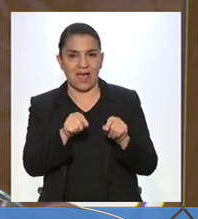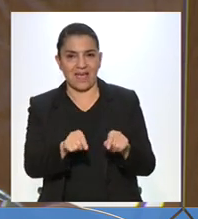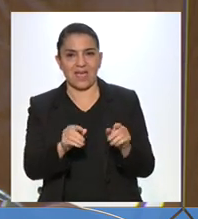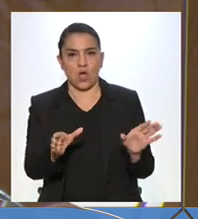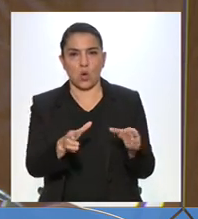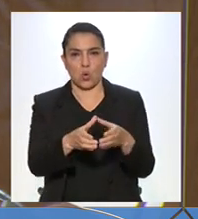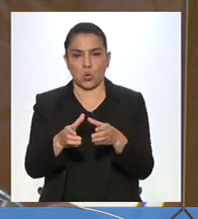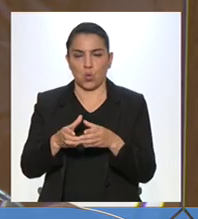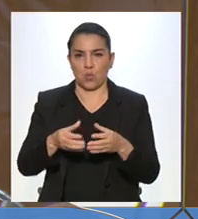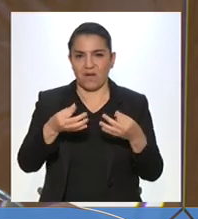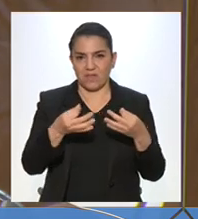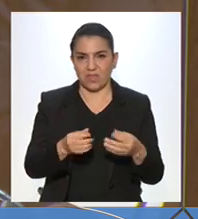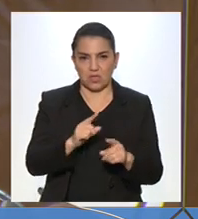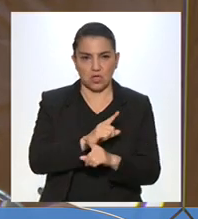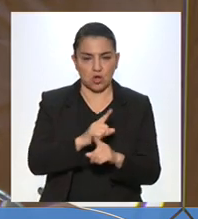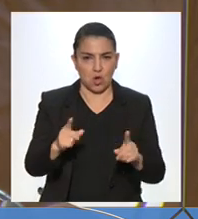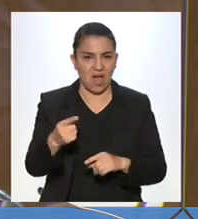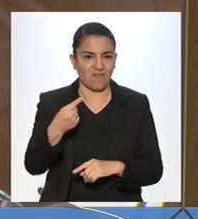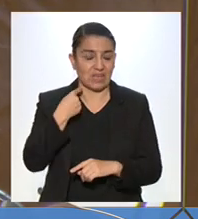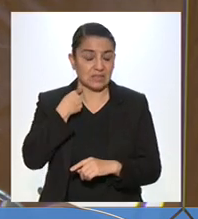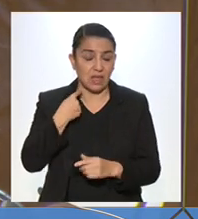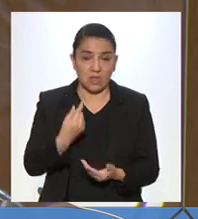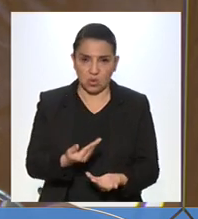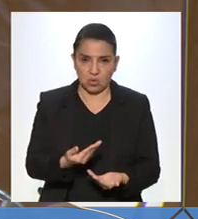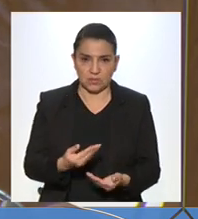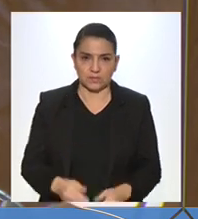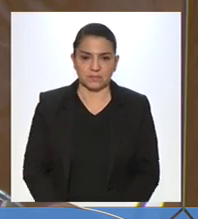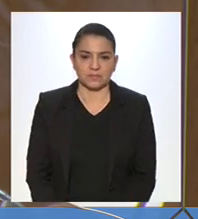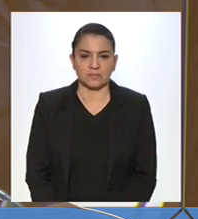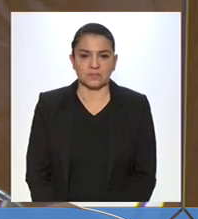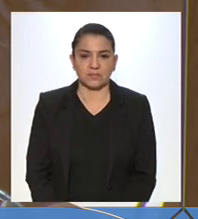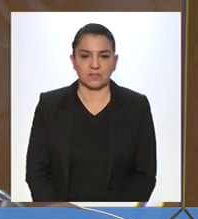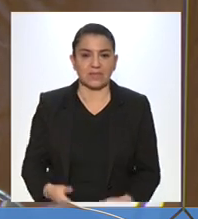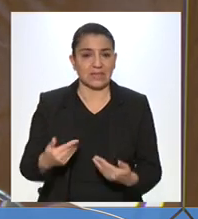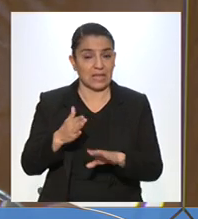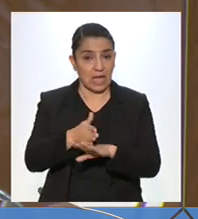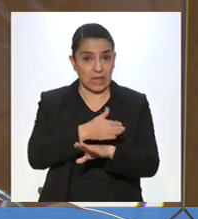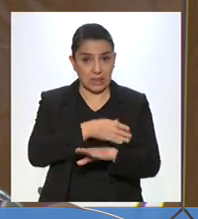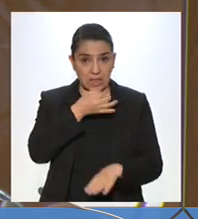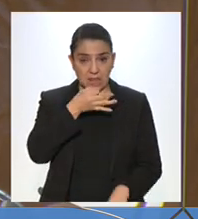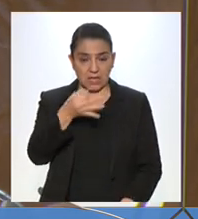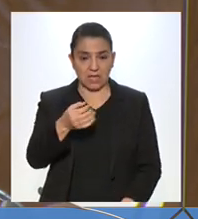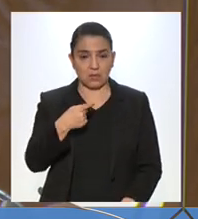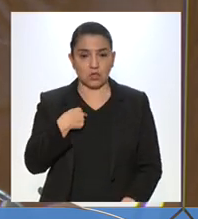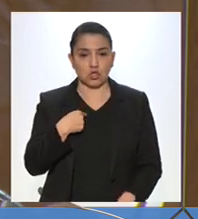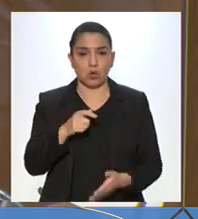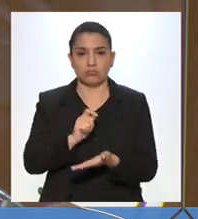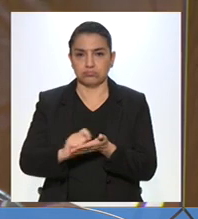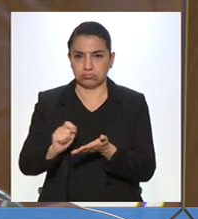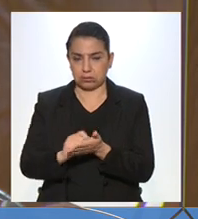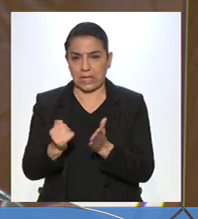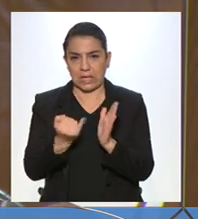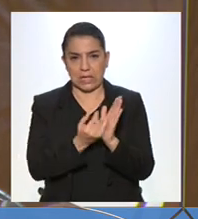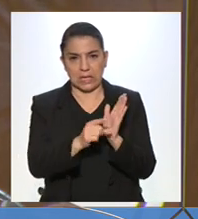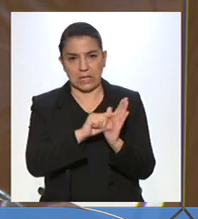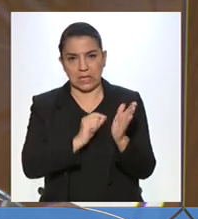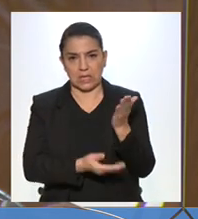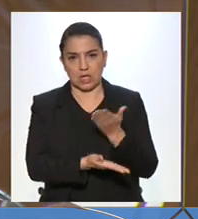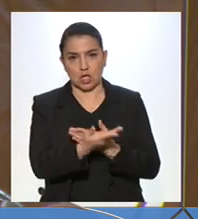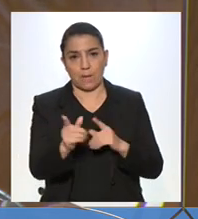que evidentemente no han vivido los efectos de la pandemia. Lo planteamos incluso más, fui autor de varias indicaciones en el primer